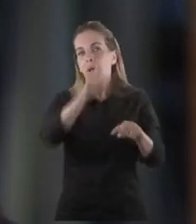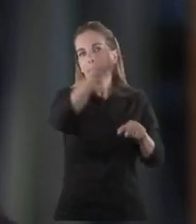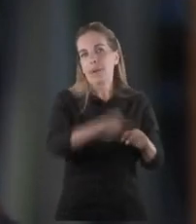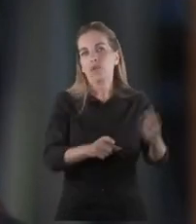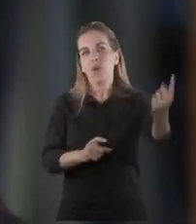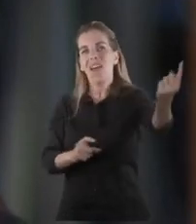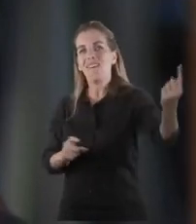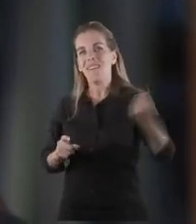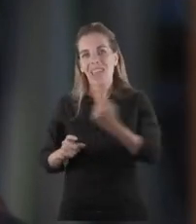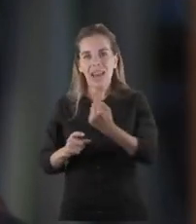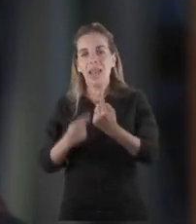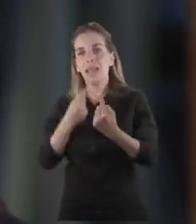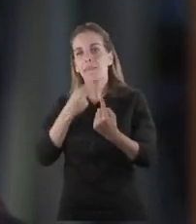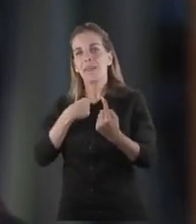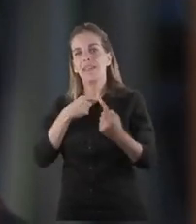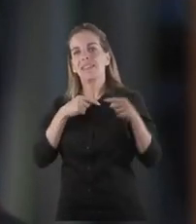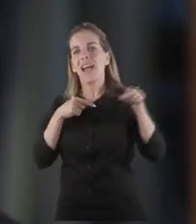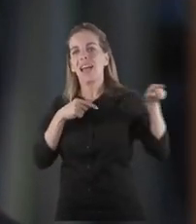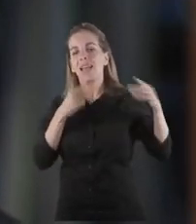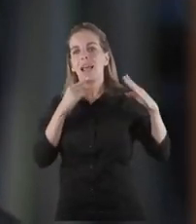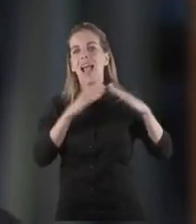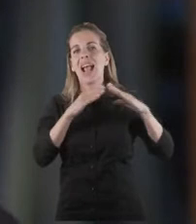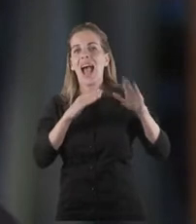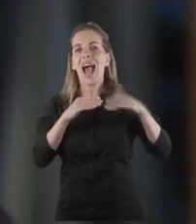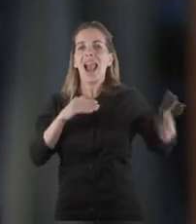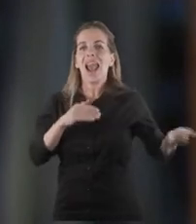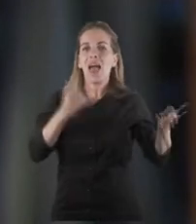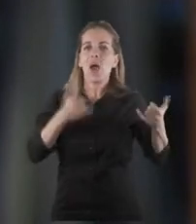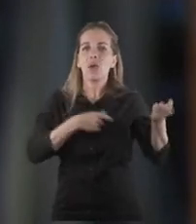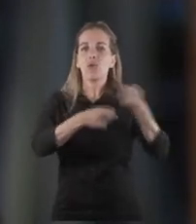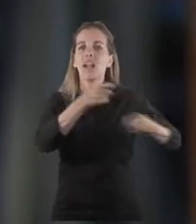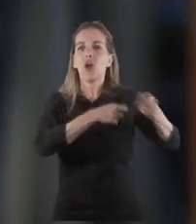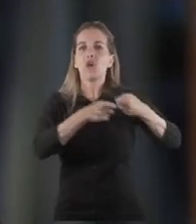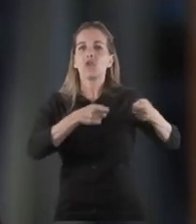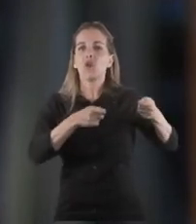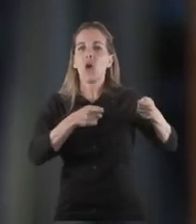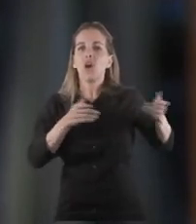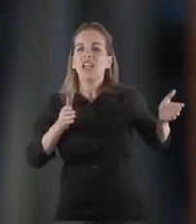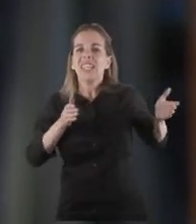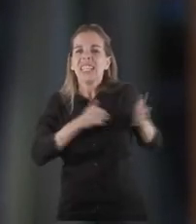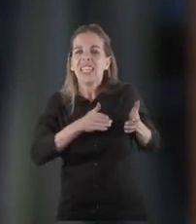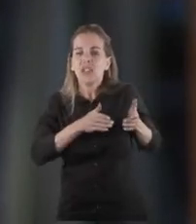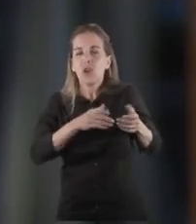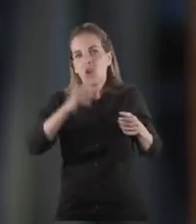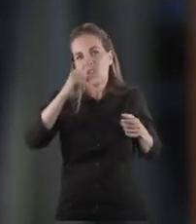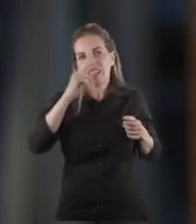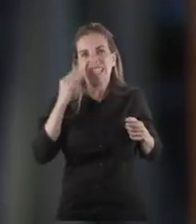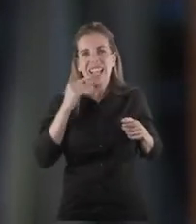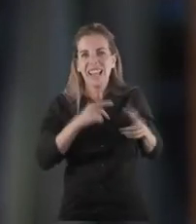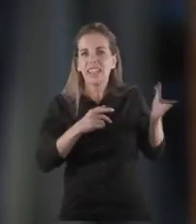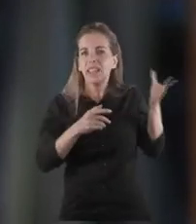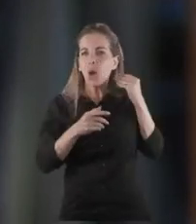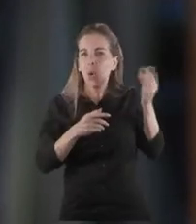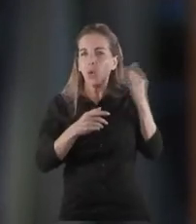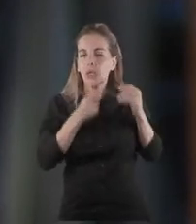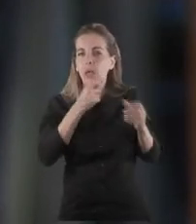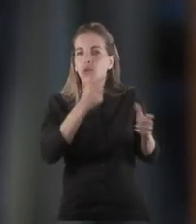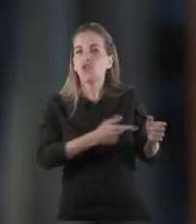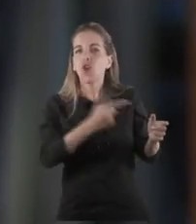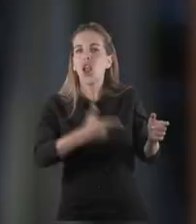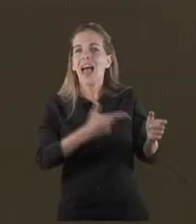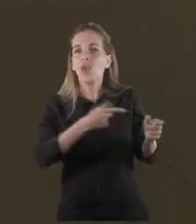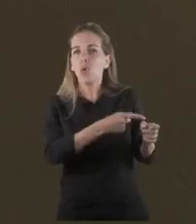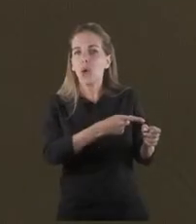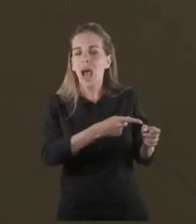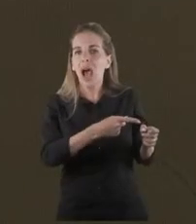che, al lado de mi casa pusieron una soldadura y son las 7 de la tarde y se siente el ruido,